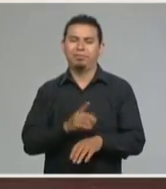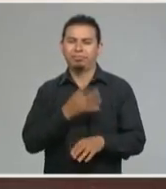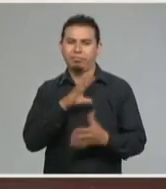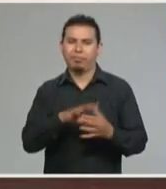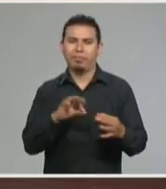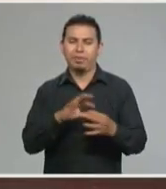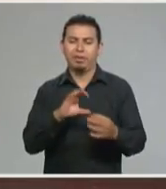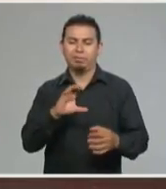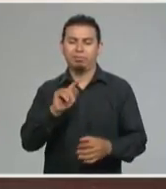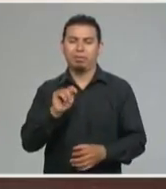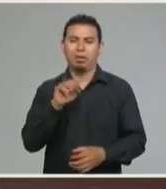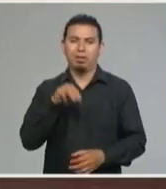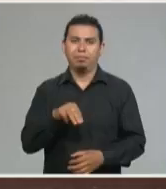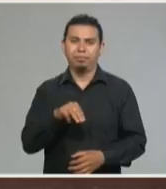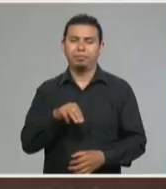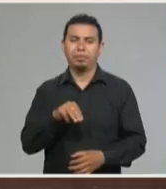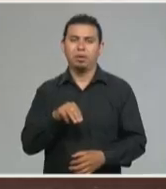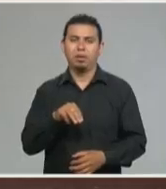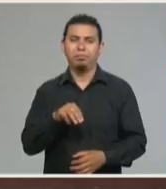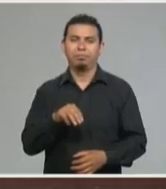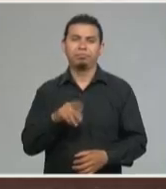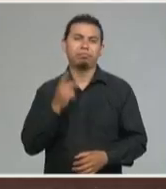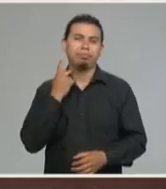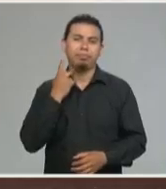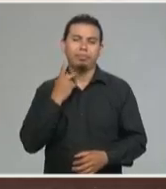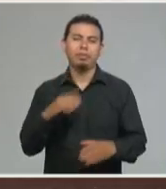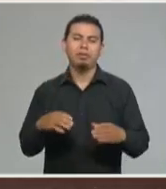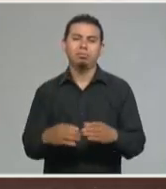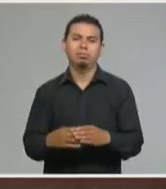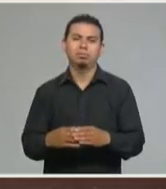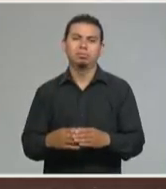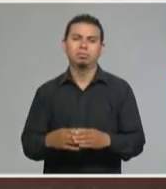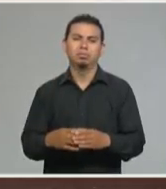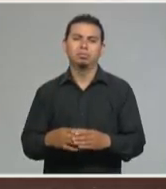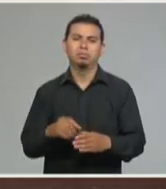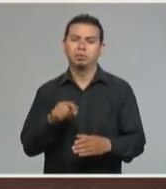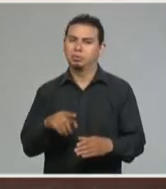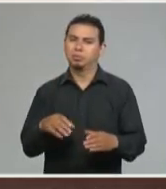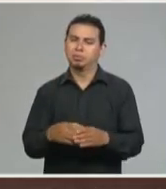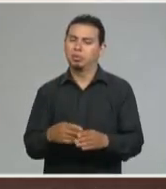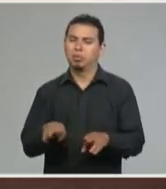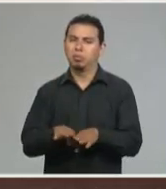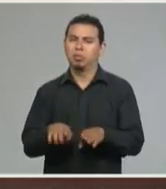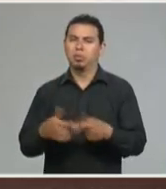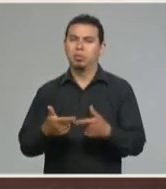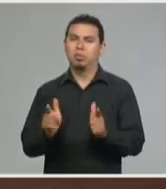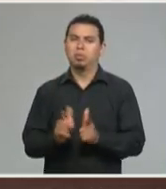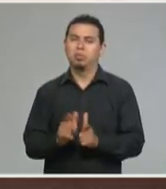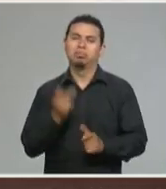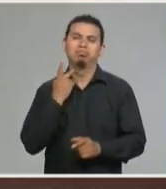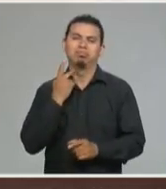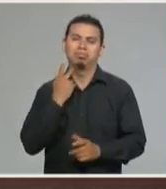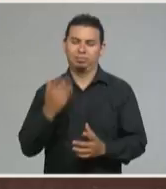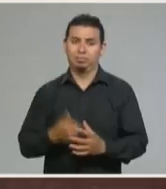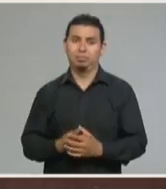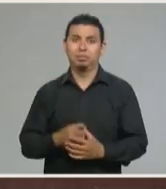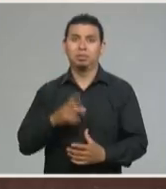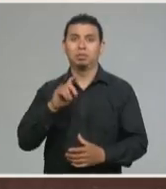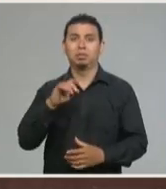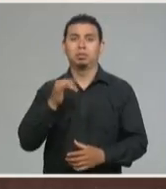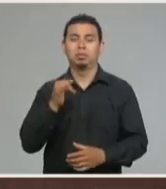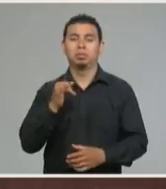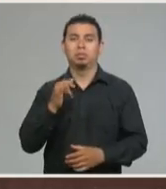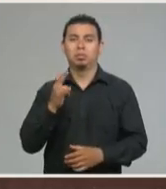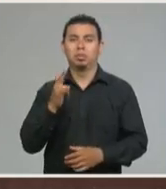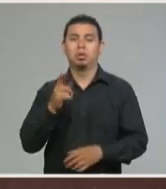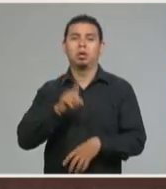la CTM y su brazo político, el partidazo. El 30 de julio se conmemoró el Día Mundial de la Trata